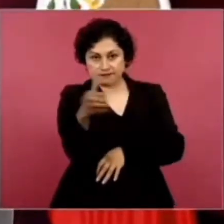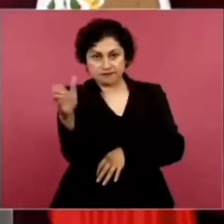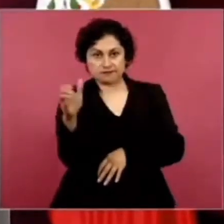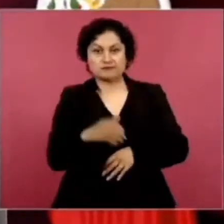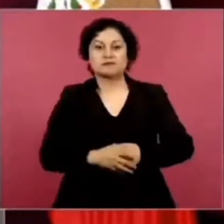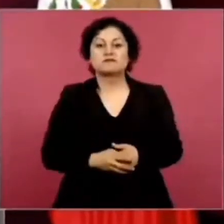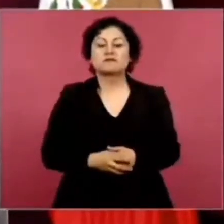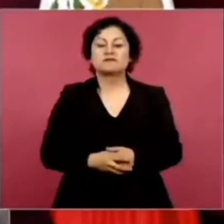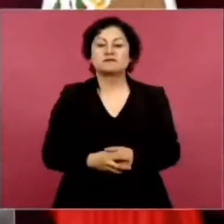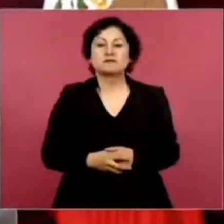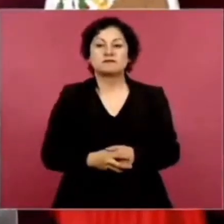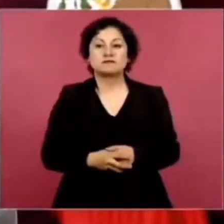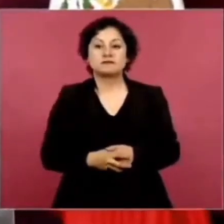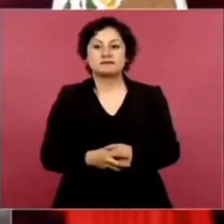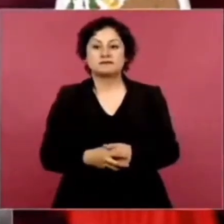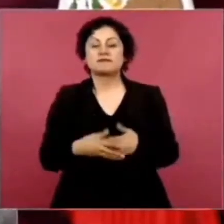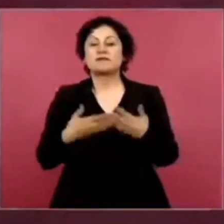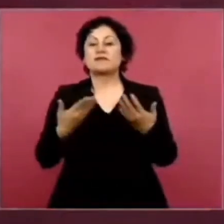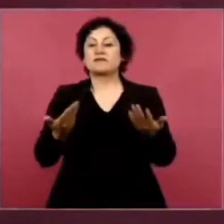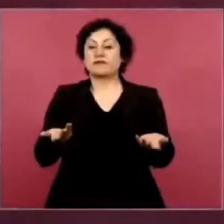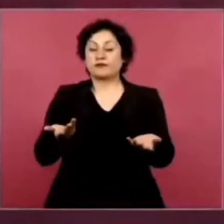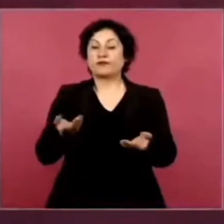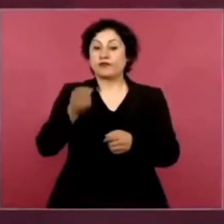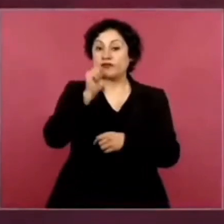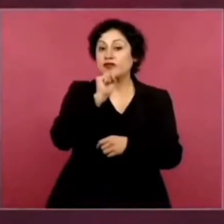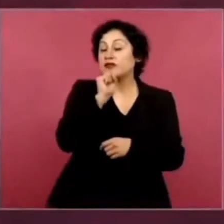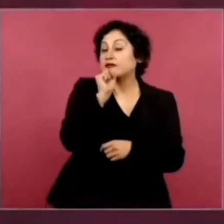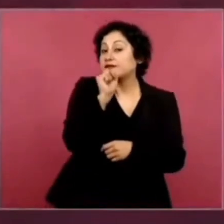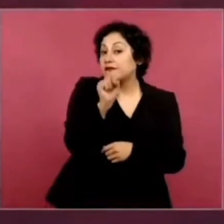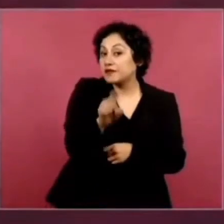Y también en ese tiempo